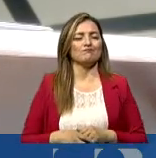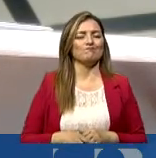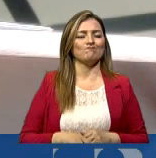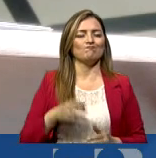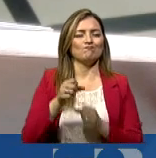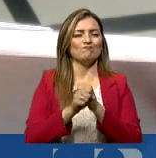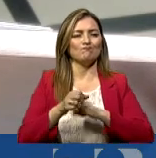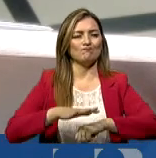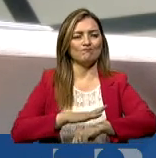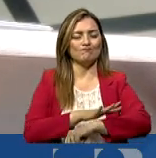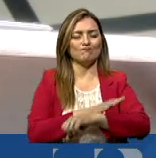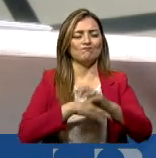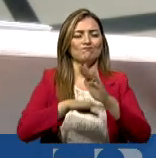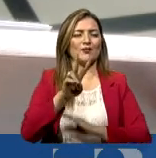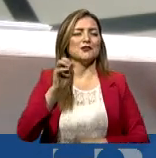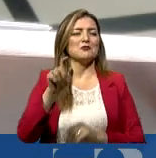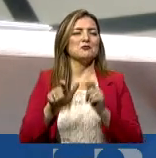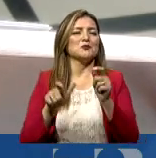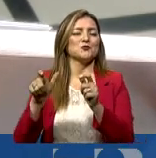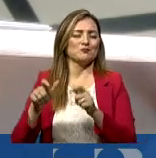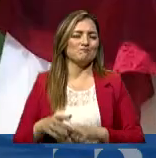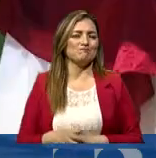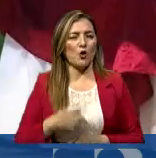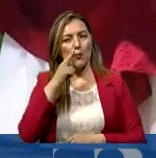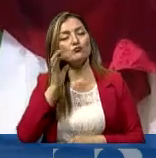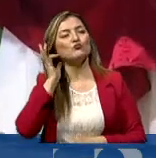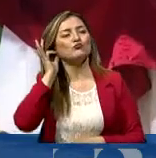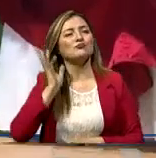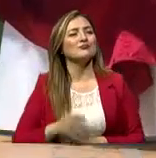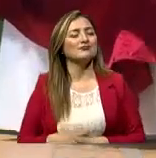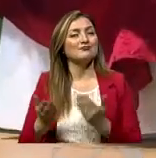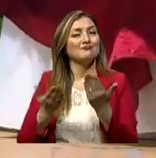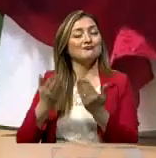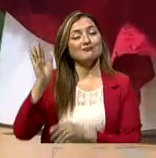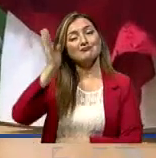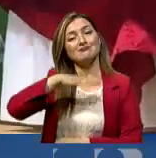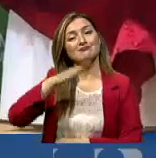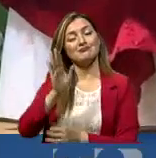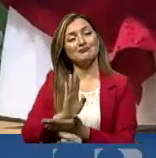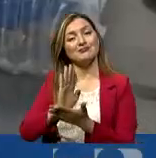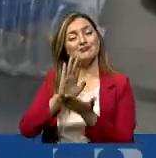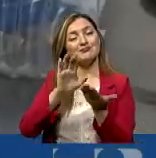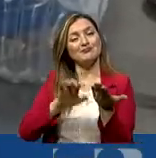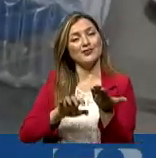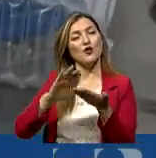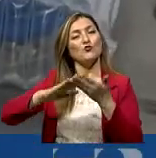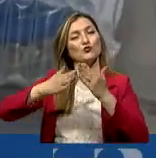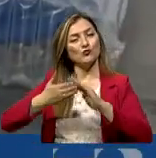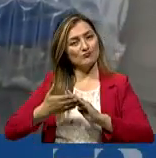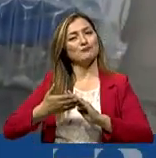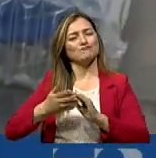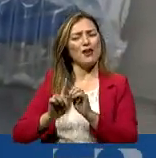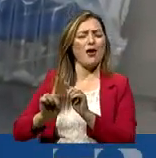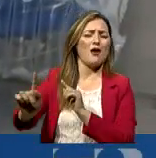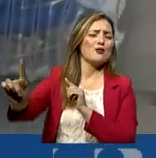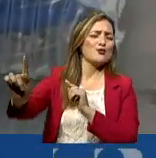pretende sensibilizar a más de 20.000 ciudadanos y ciudadanas. El servicio gratuito llegará a barrios, parroquias y comunidades más distantes